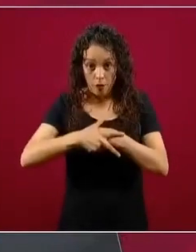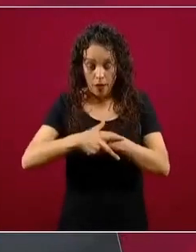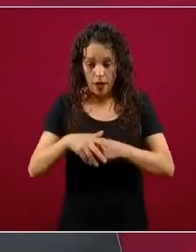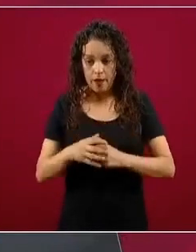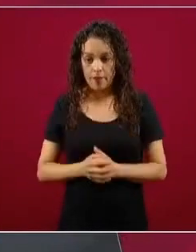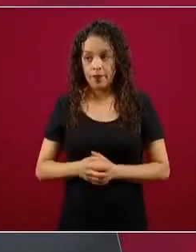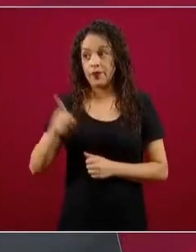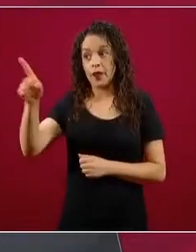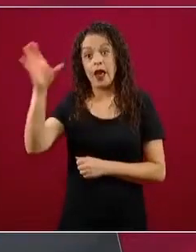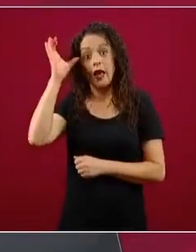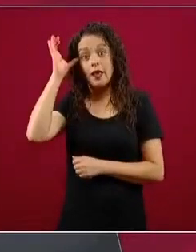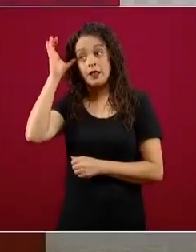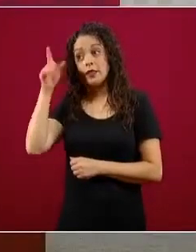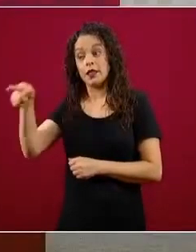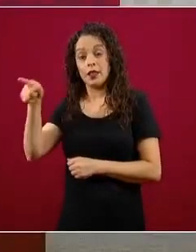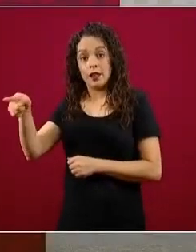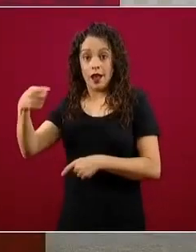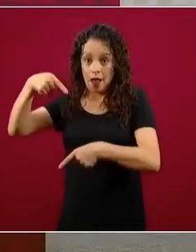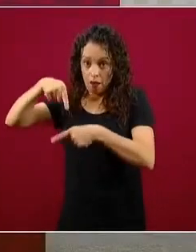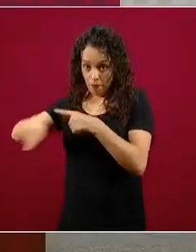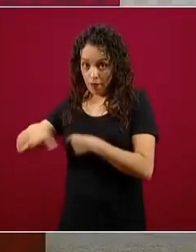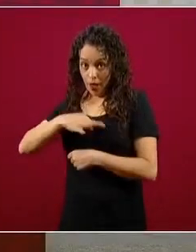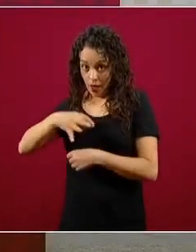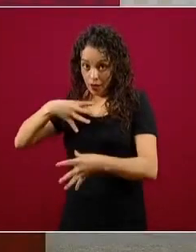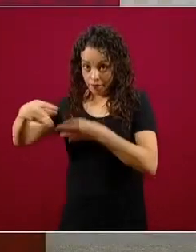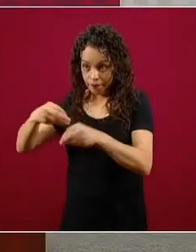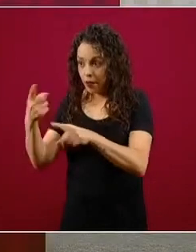como país que empezó con la epidemia,